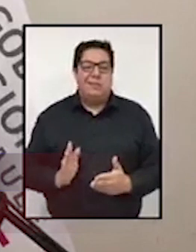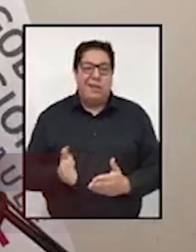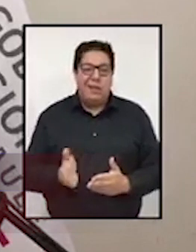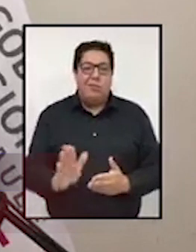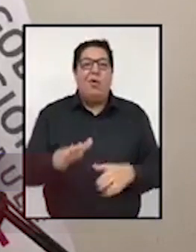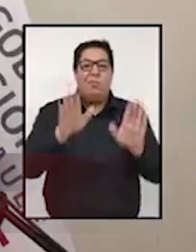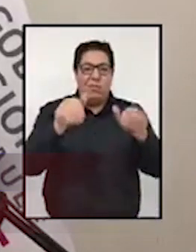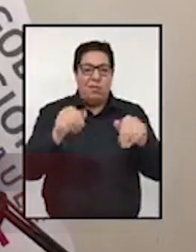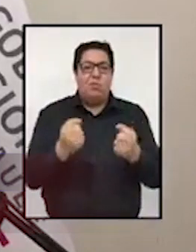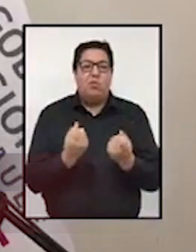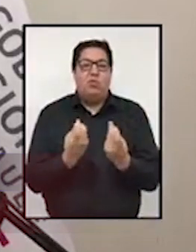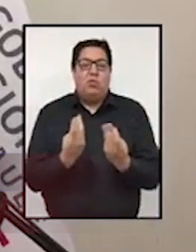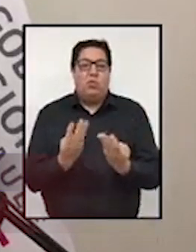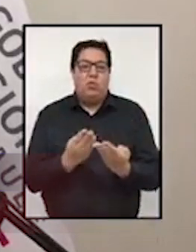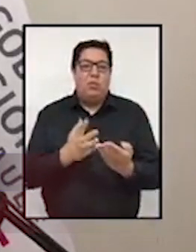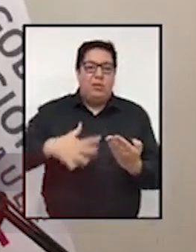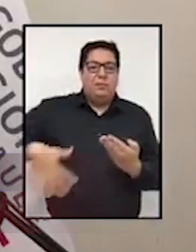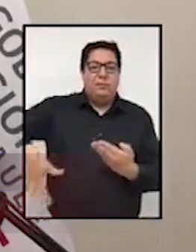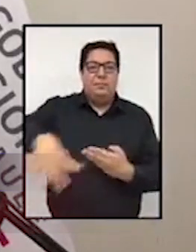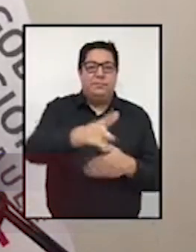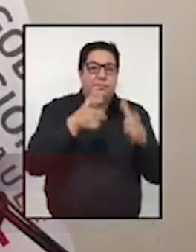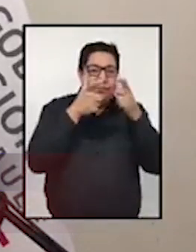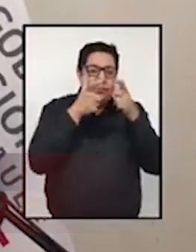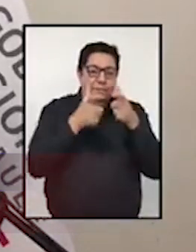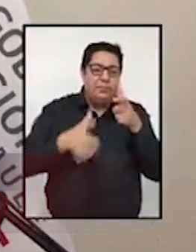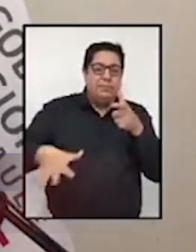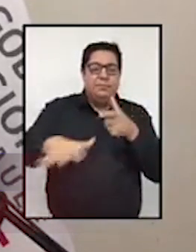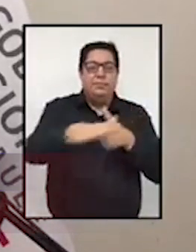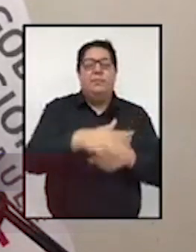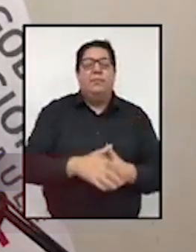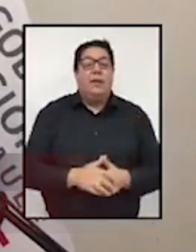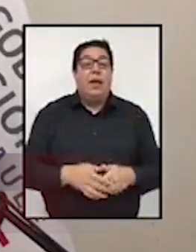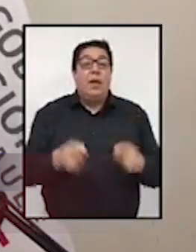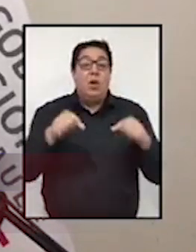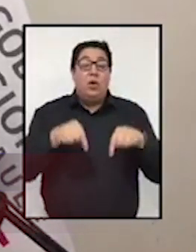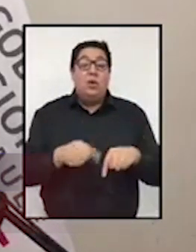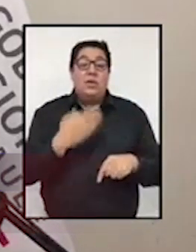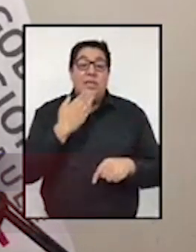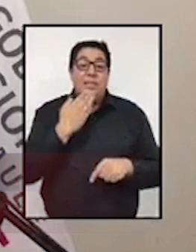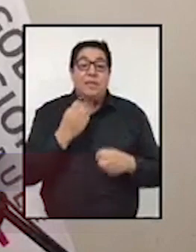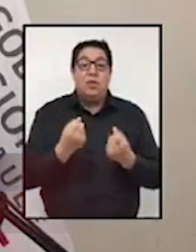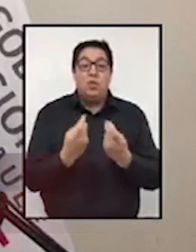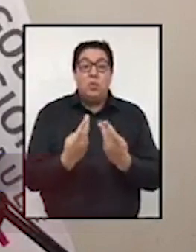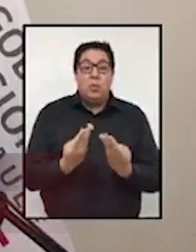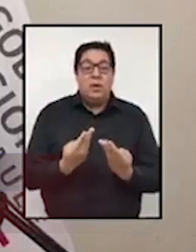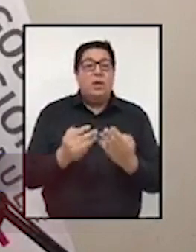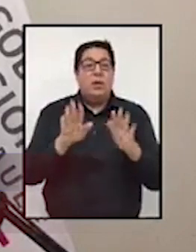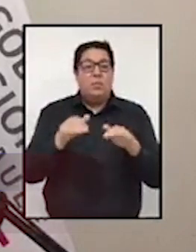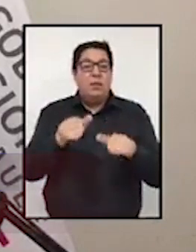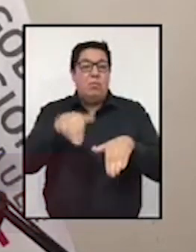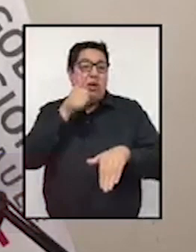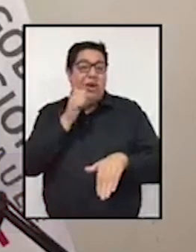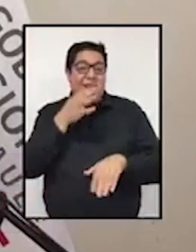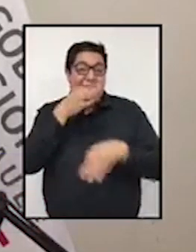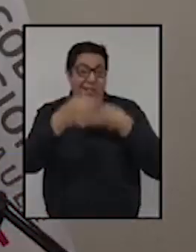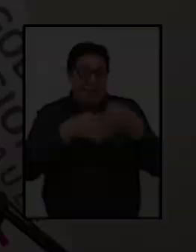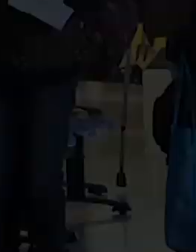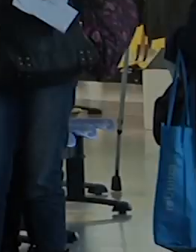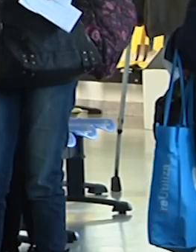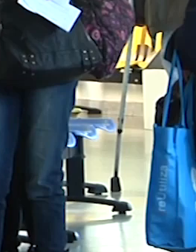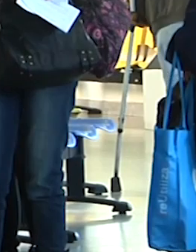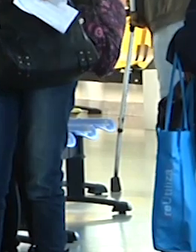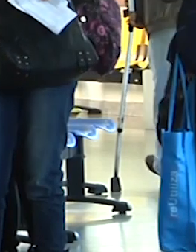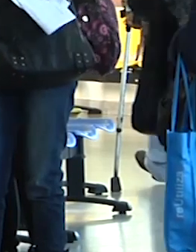seguimos manteniendo la trazabilidad acá en nuestra región y hoy día mantenemos el mismo número de pacientes del día de ayer